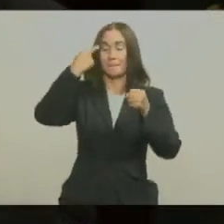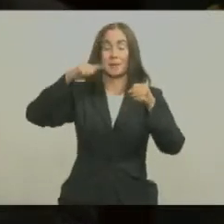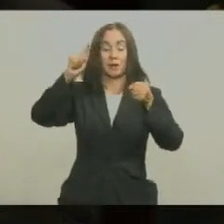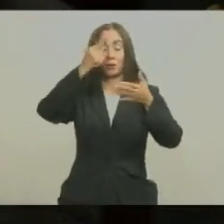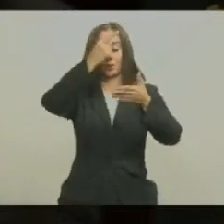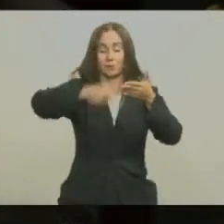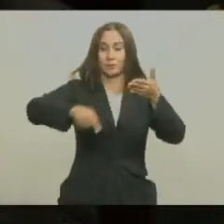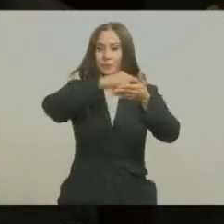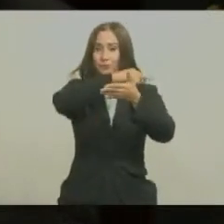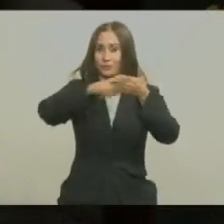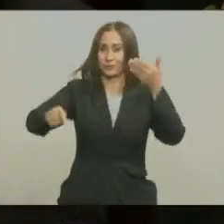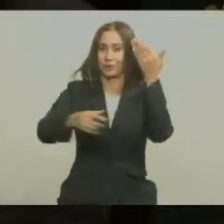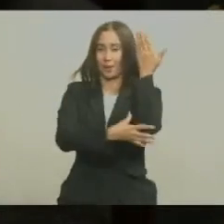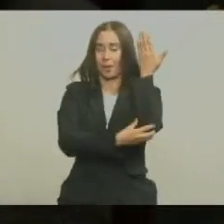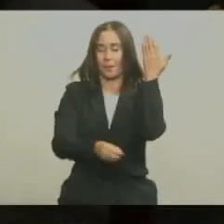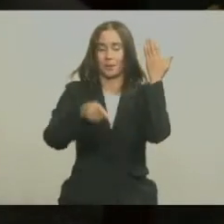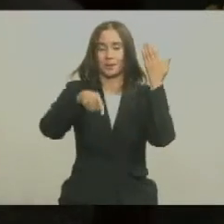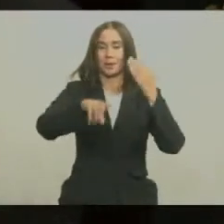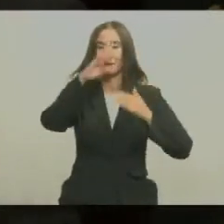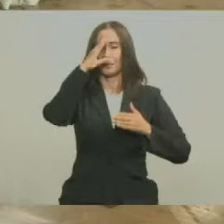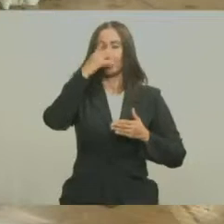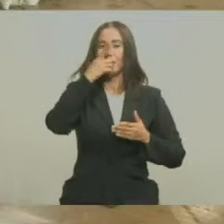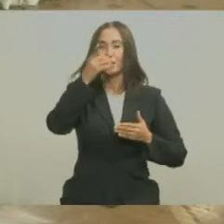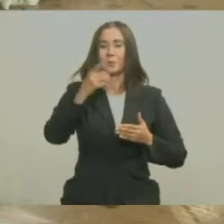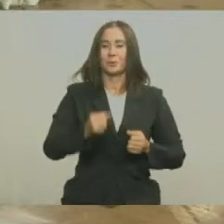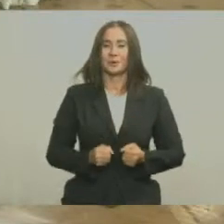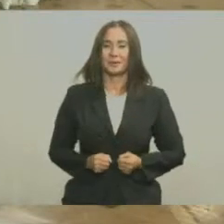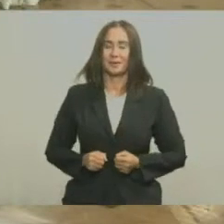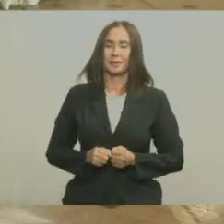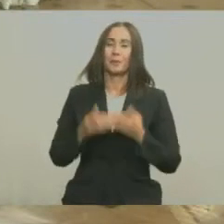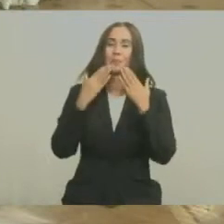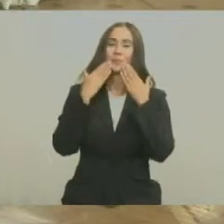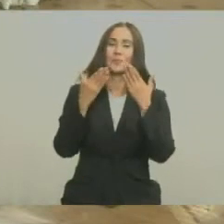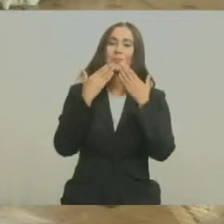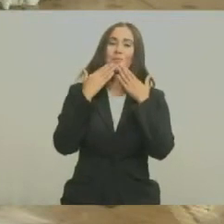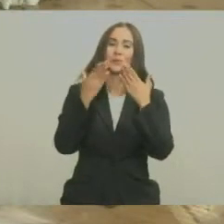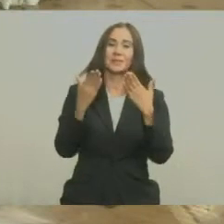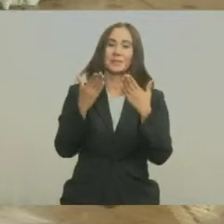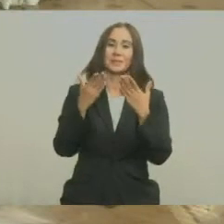la pobreza en la República Dominicana. Muchas gracias.